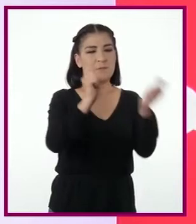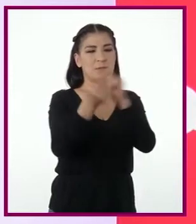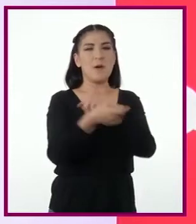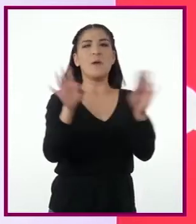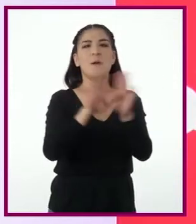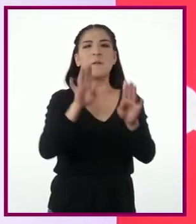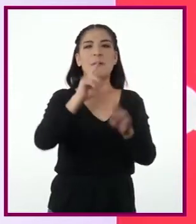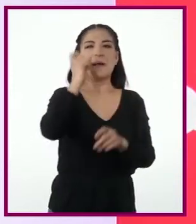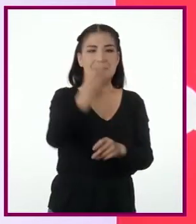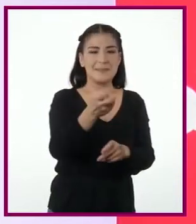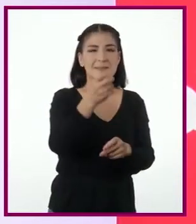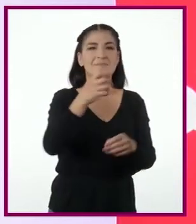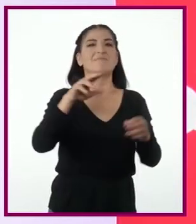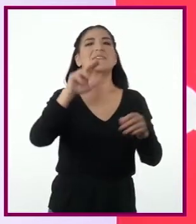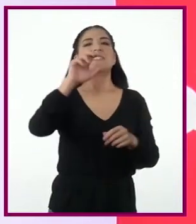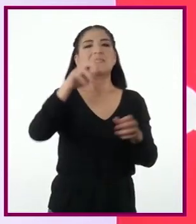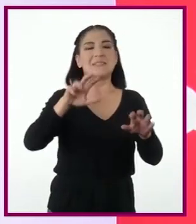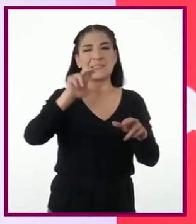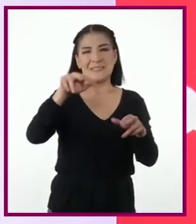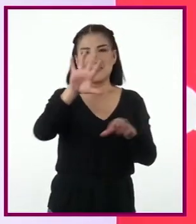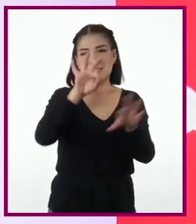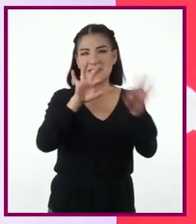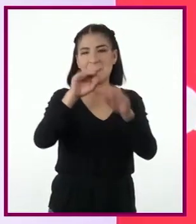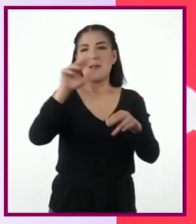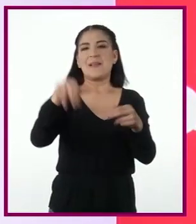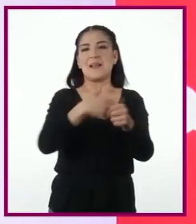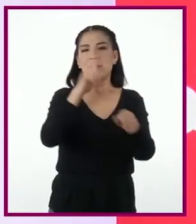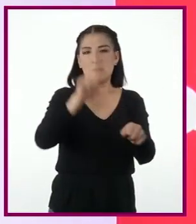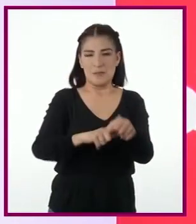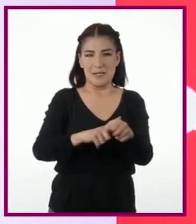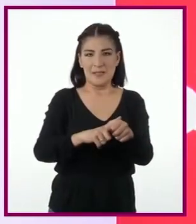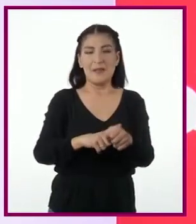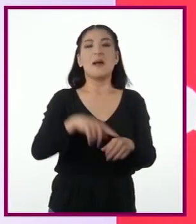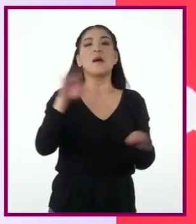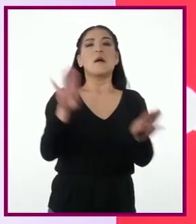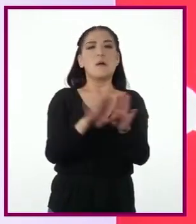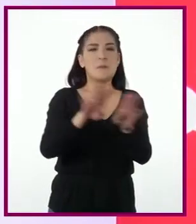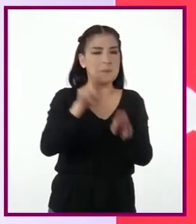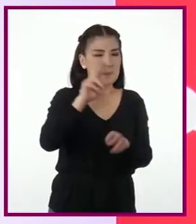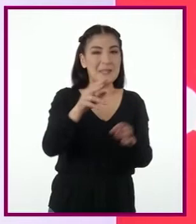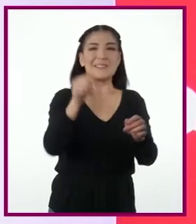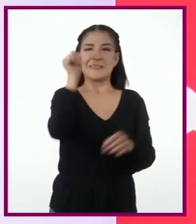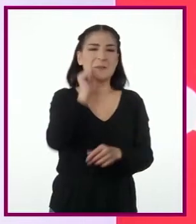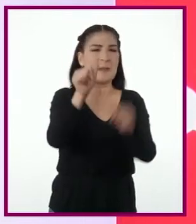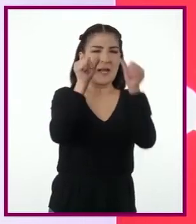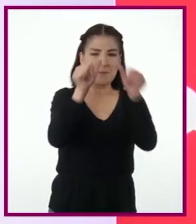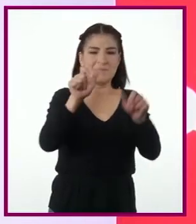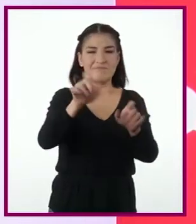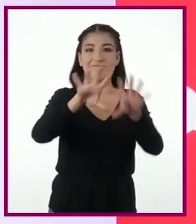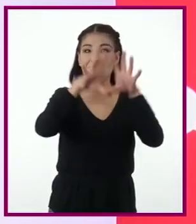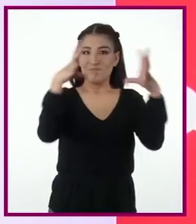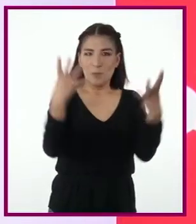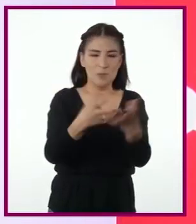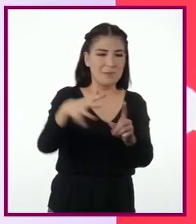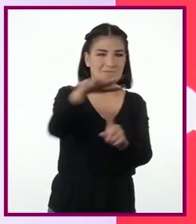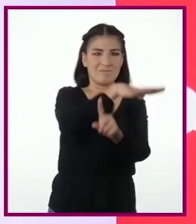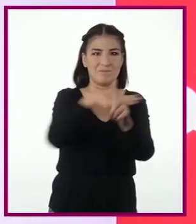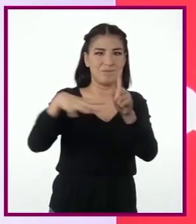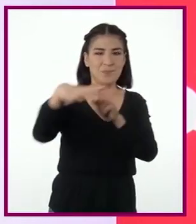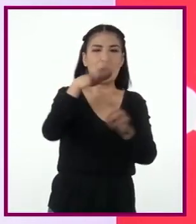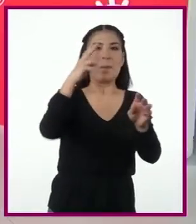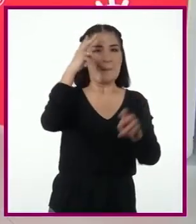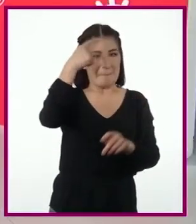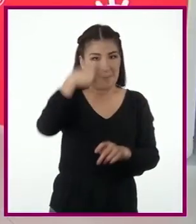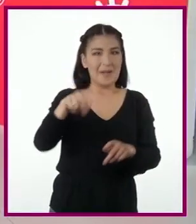la selección natural. Te invito a que, al igual que Darwin, siempre pongas atención en el mundo que te rodea para observar y